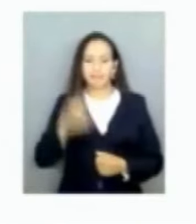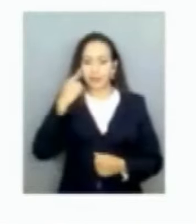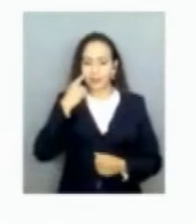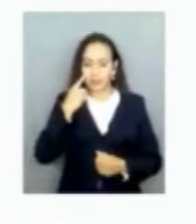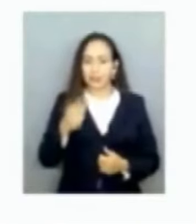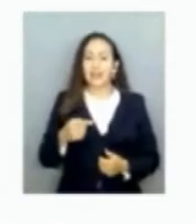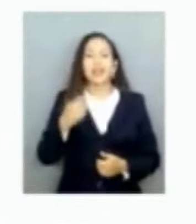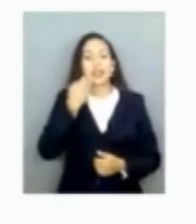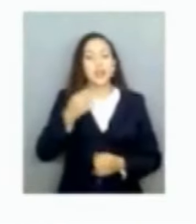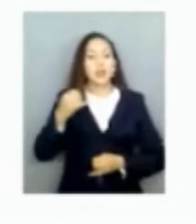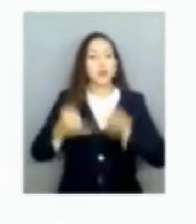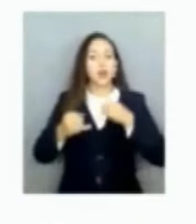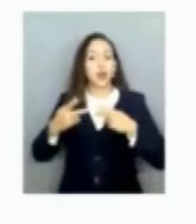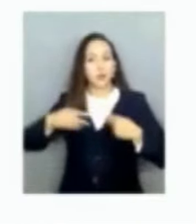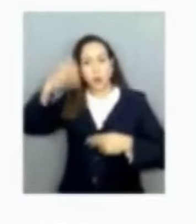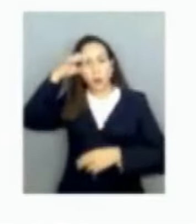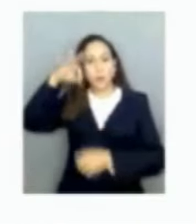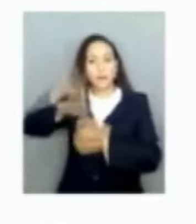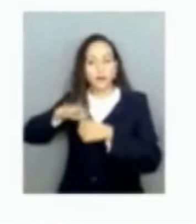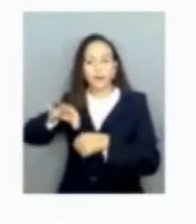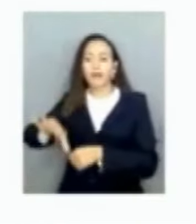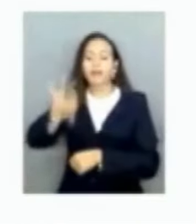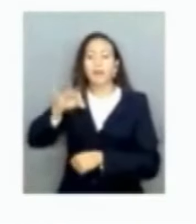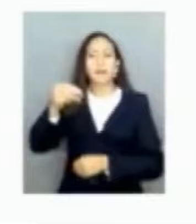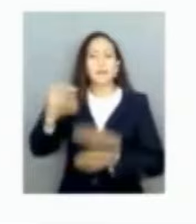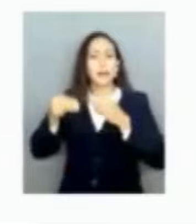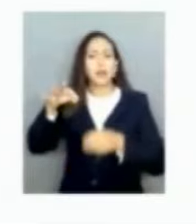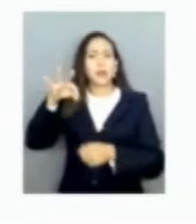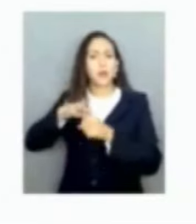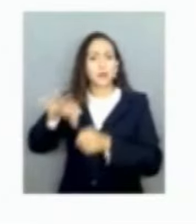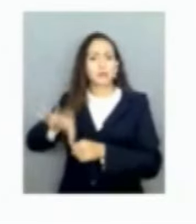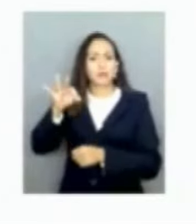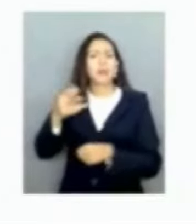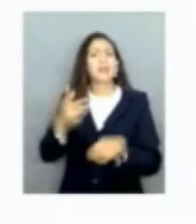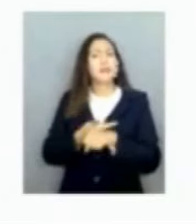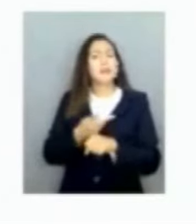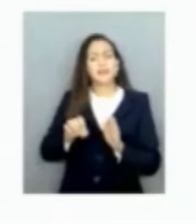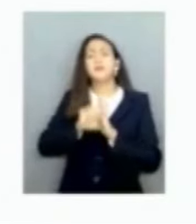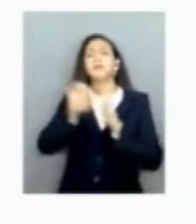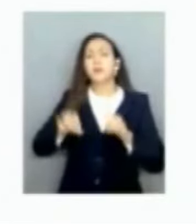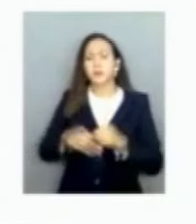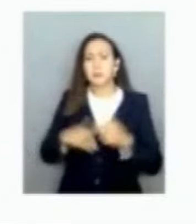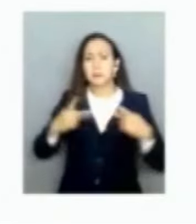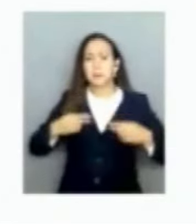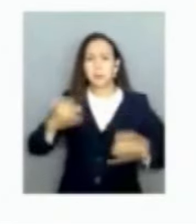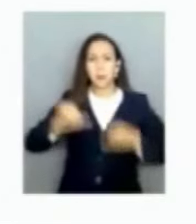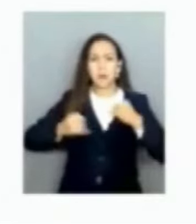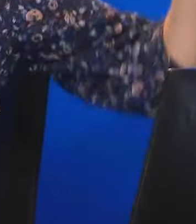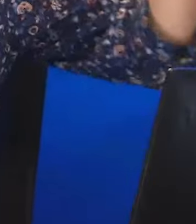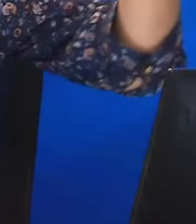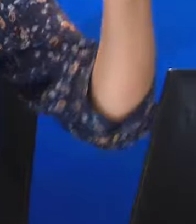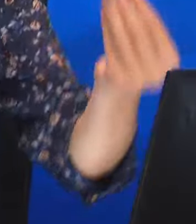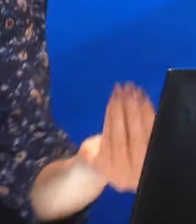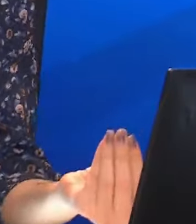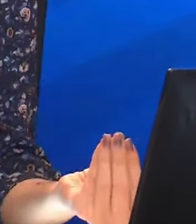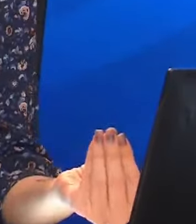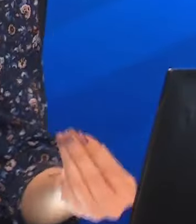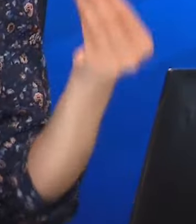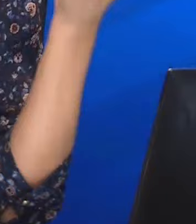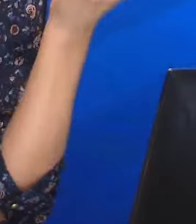justicia sino de todo nuestro país a ver pues esto dice esto Dijo la ministra piña vamos a